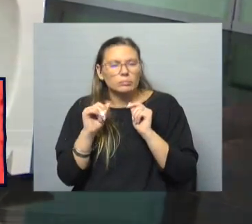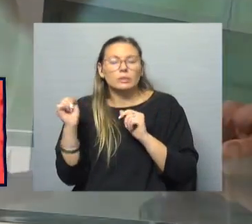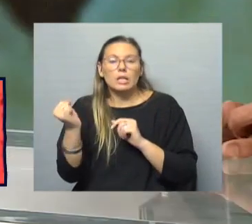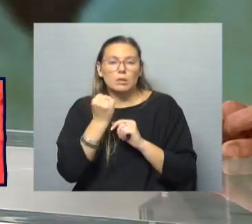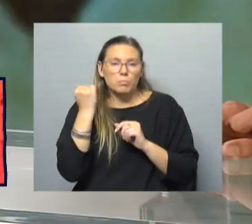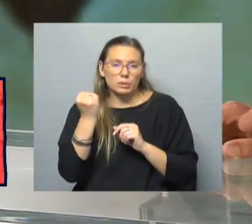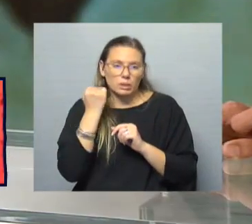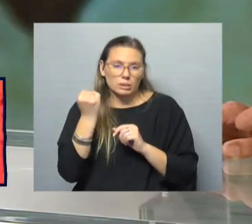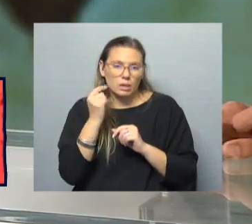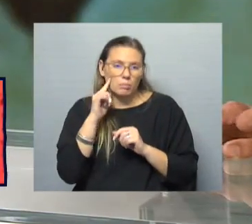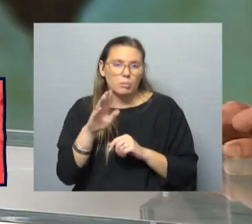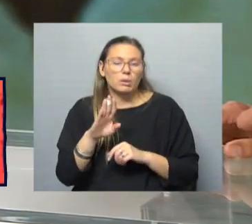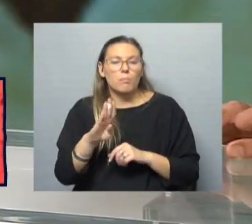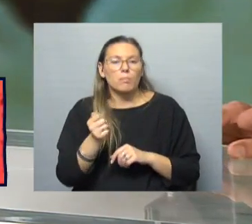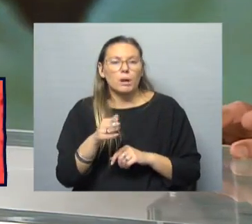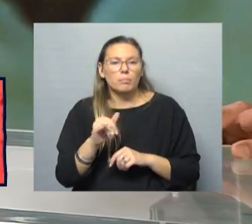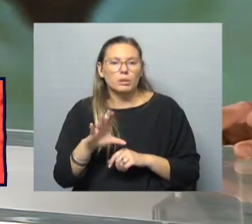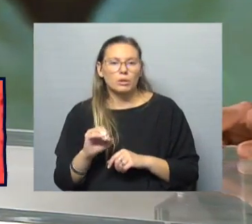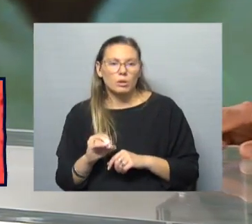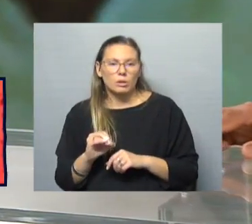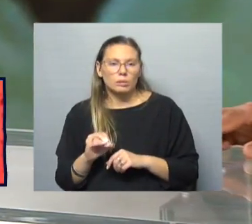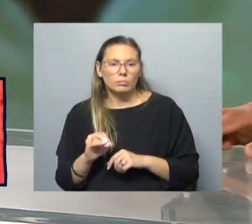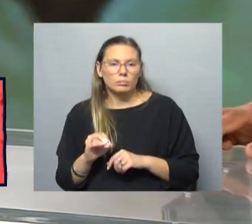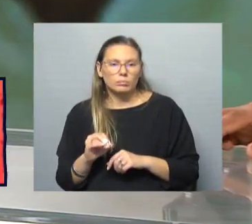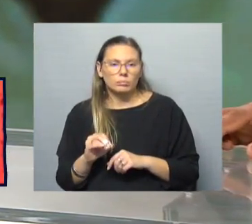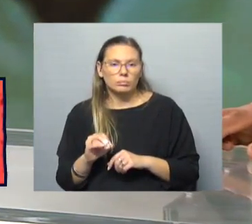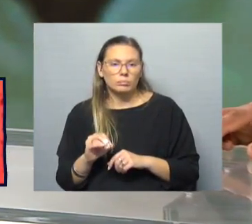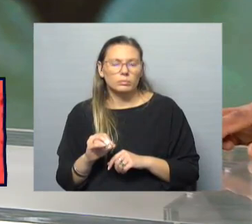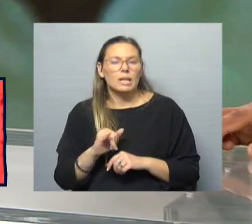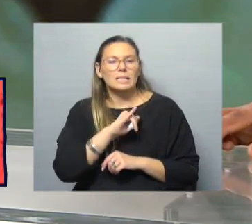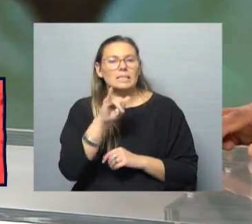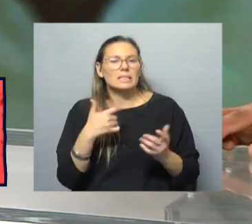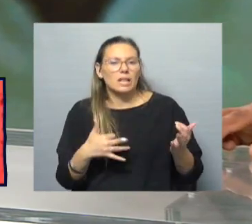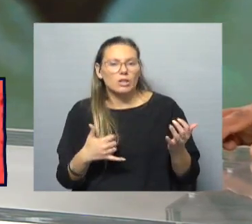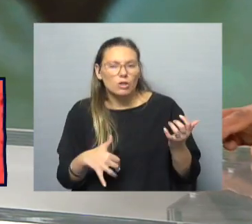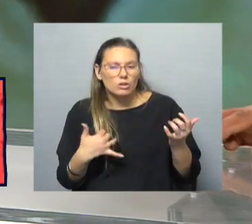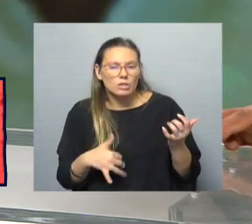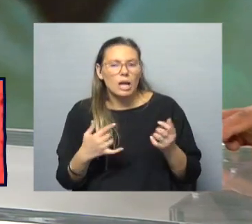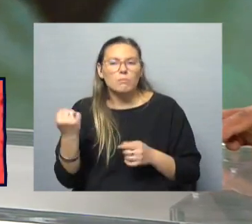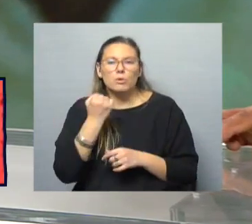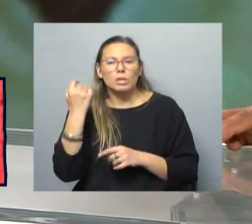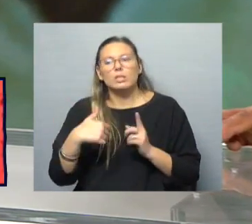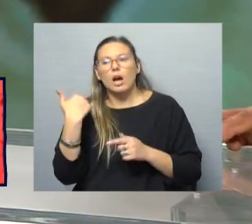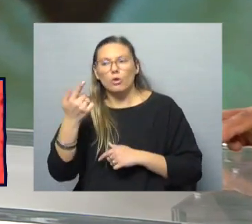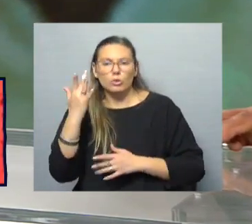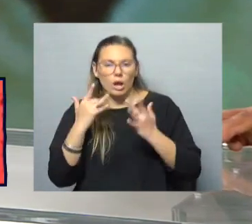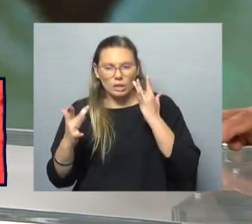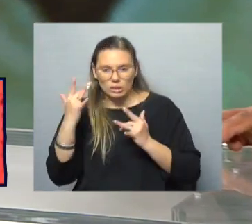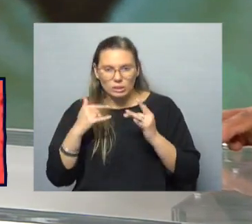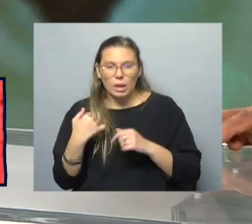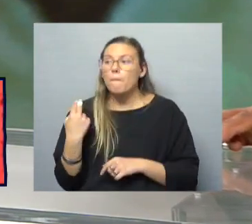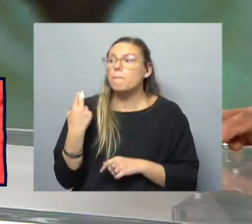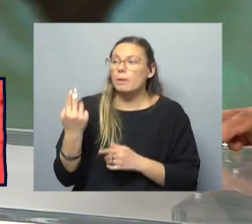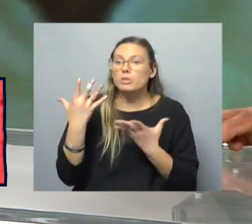y supongo que esto va con Papico también, es que Zita Rosa le daba a otros artistas permanentemente. Muchas veces es, permiso,